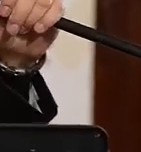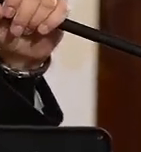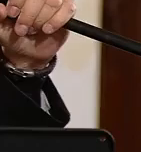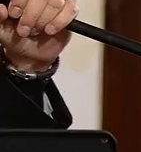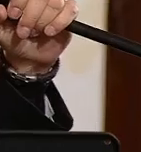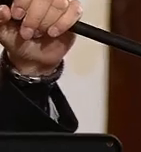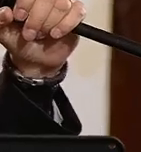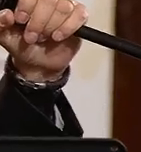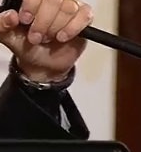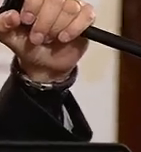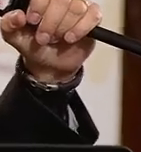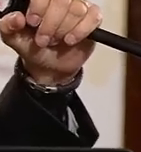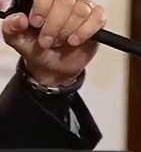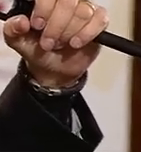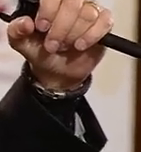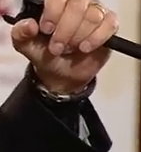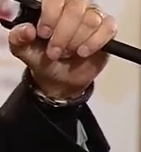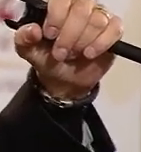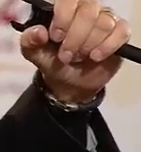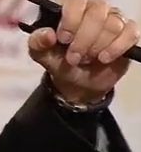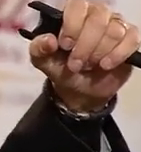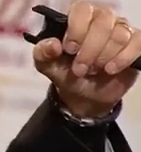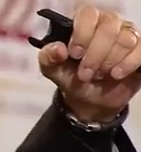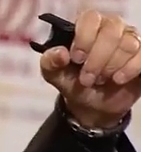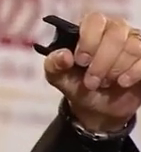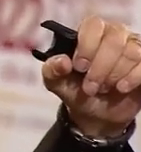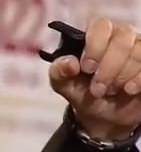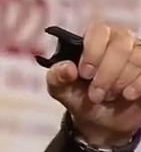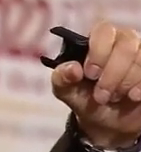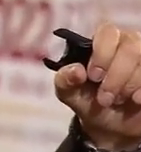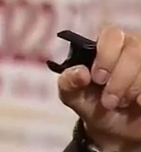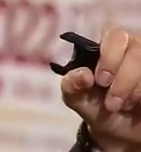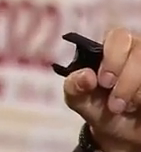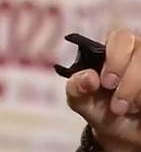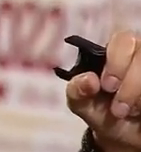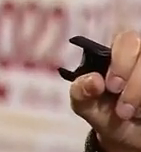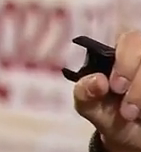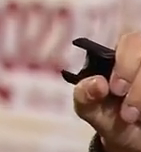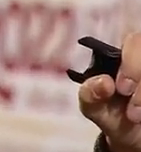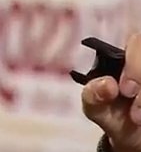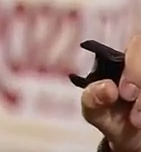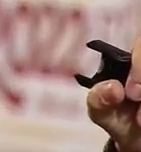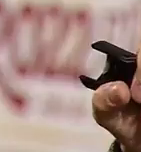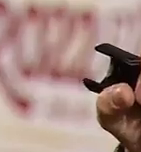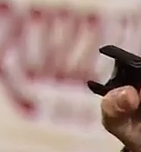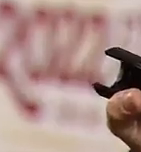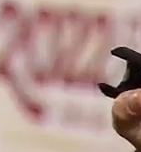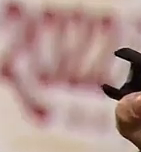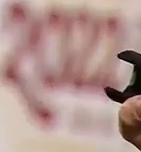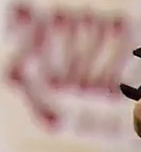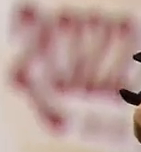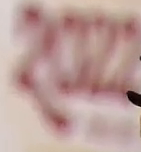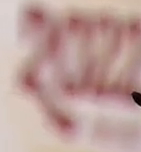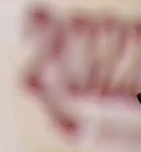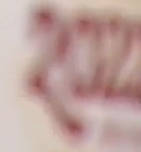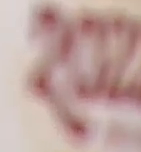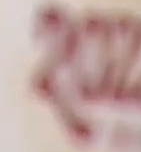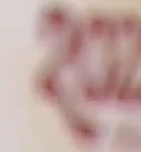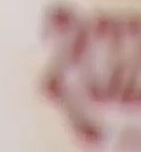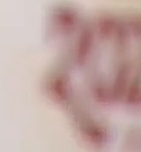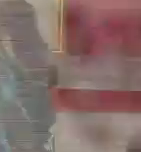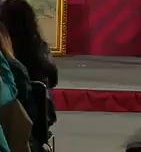primaveras, ni aun negándolo el viento de muro en muro, ni aun negándolo al fin donde se